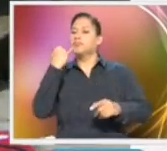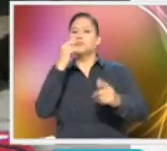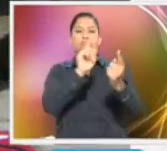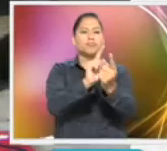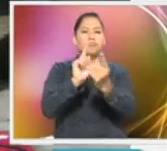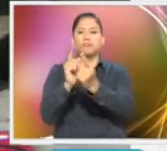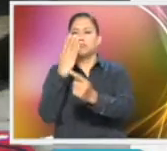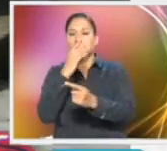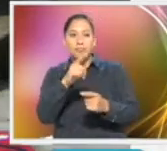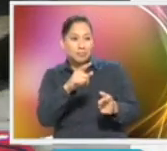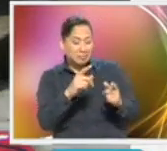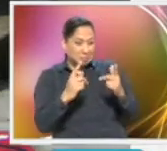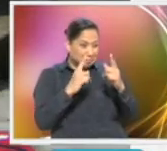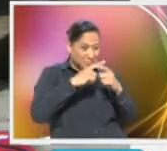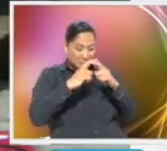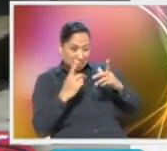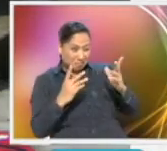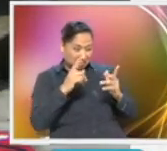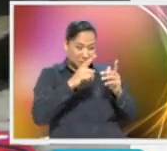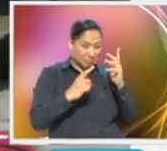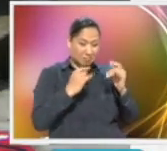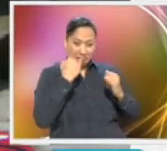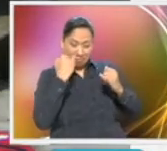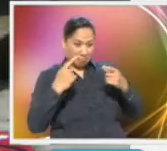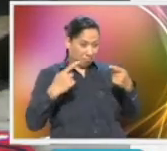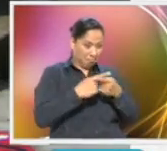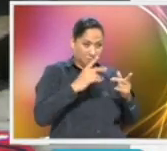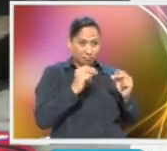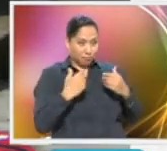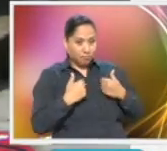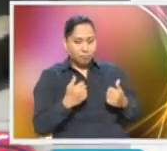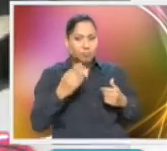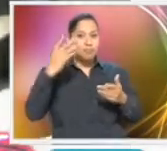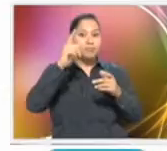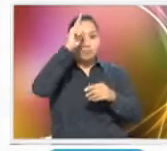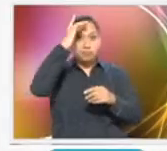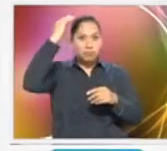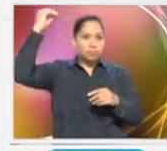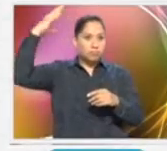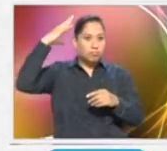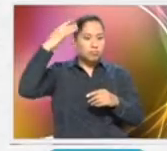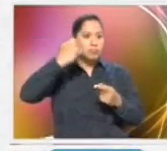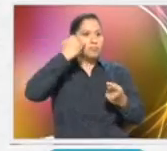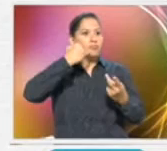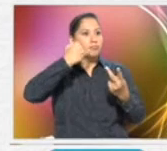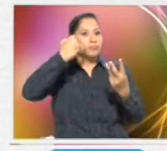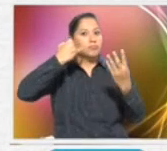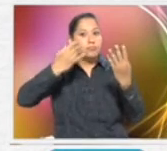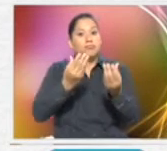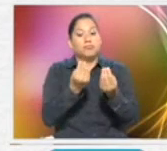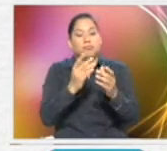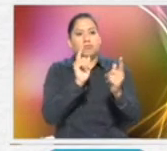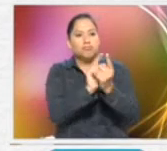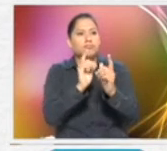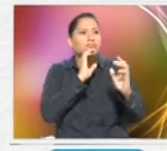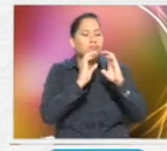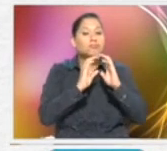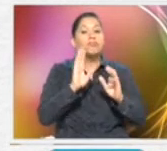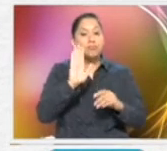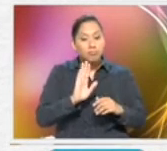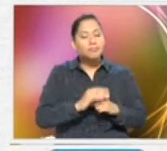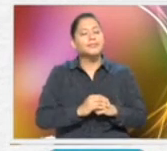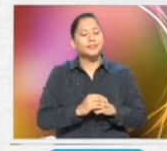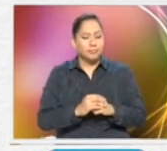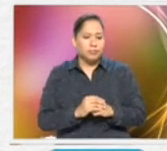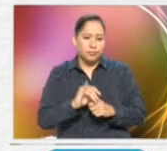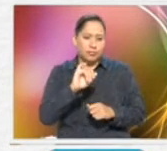quienes no les entienden. Es decir, pueden hablar otros idiomas que ellos no conocían. Claro, o sea, sí Ese tienen es el uno poder de- de comunicación, ¿no? ¿Qué es en